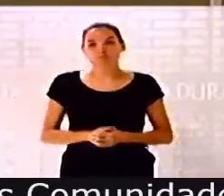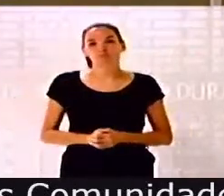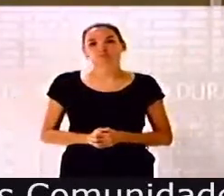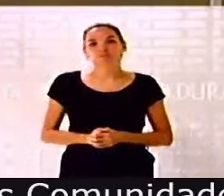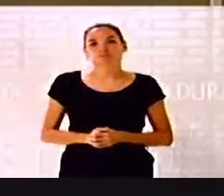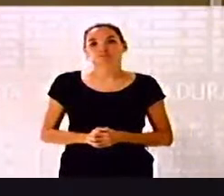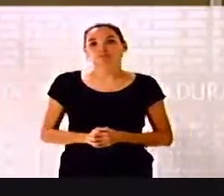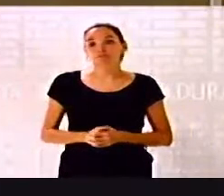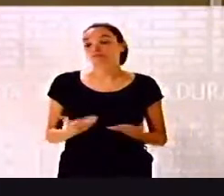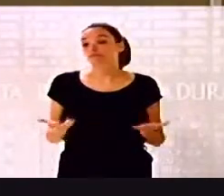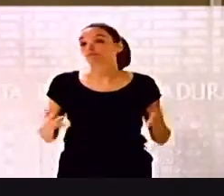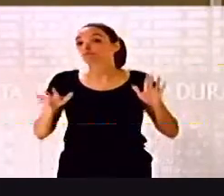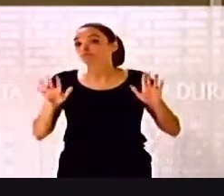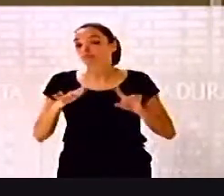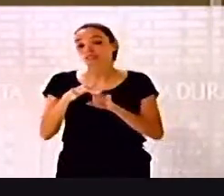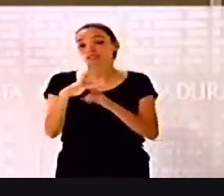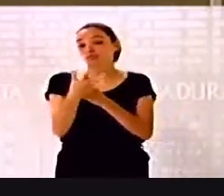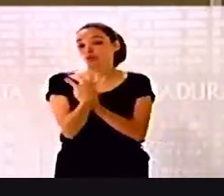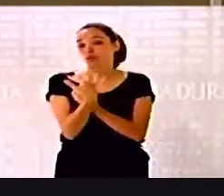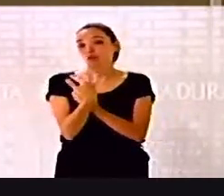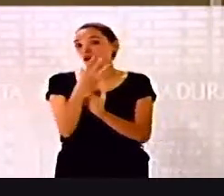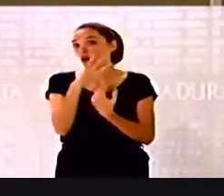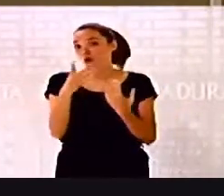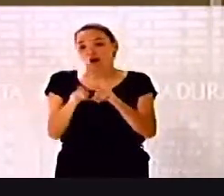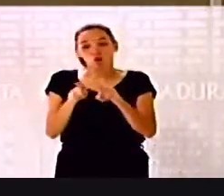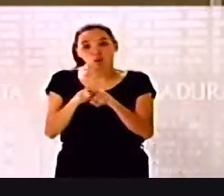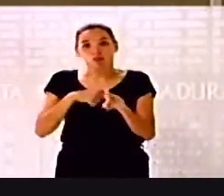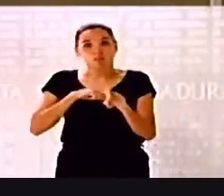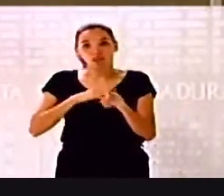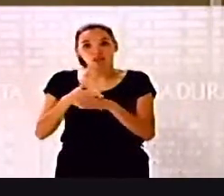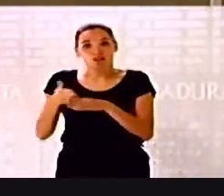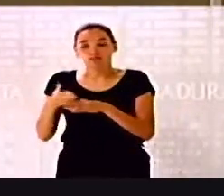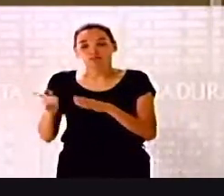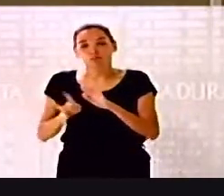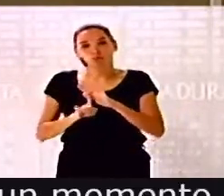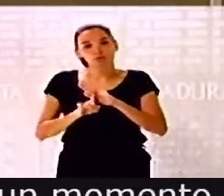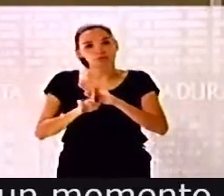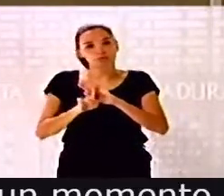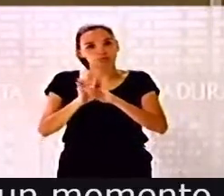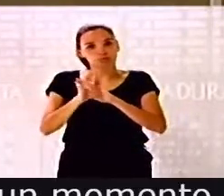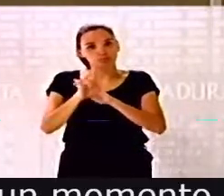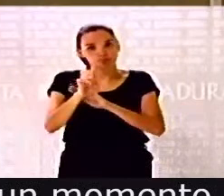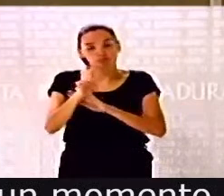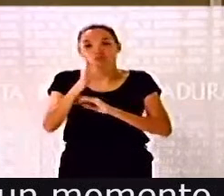España, estamos en un momento de ascenso de la incidencia acumulada en los últimos 14 días,